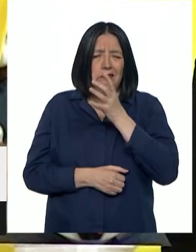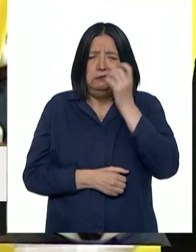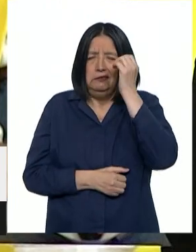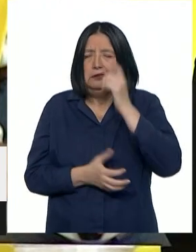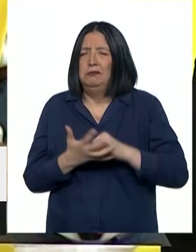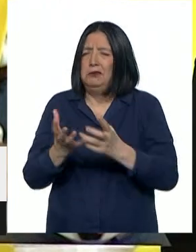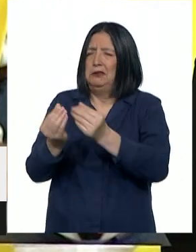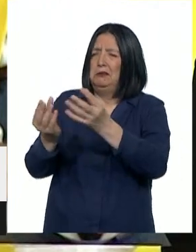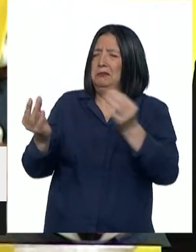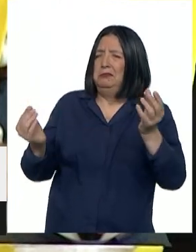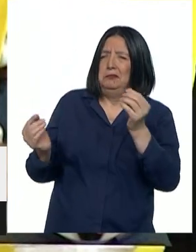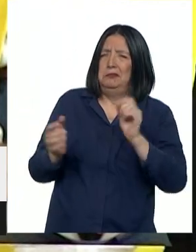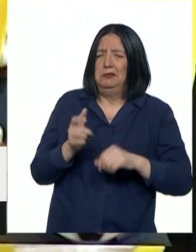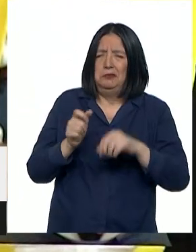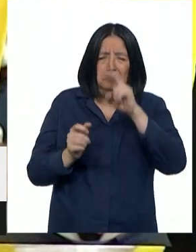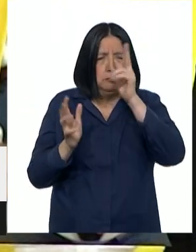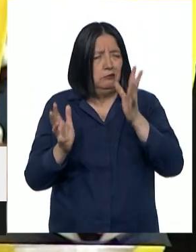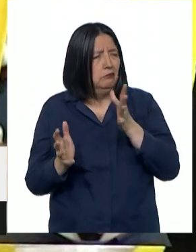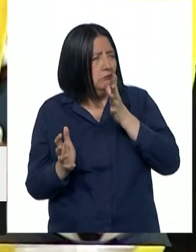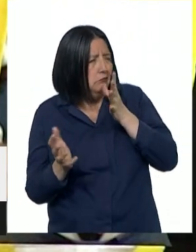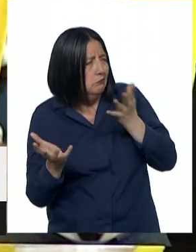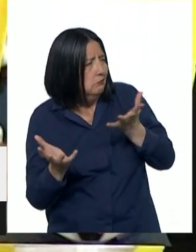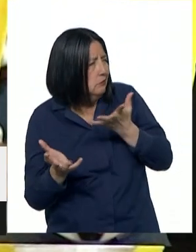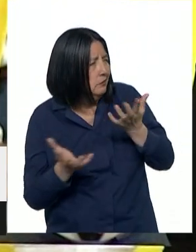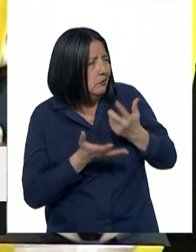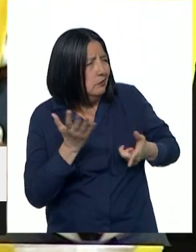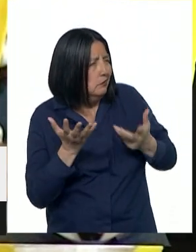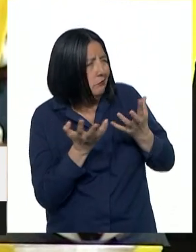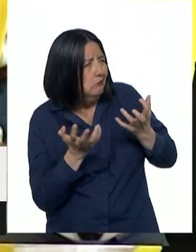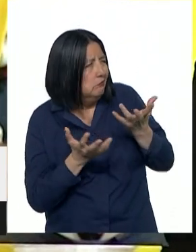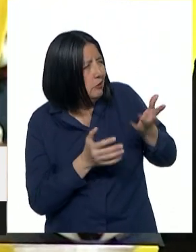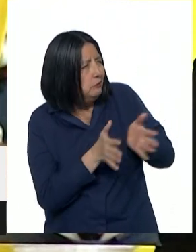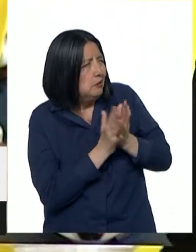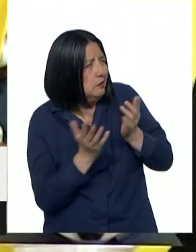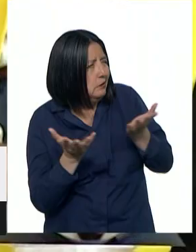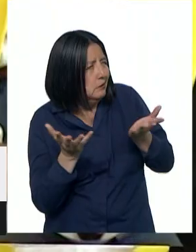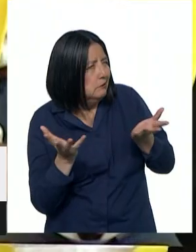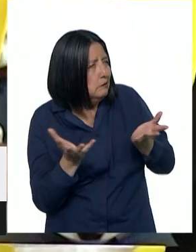para la gran mayoría de peruanas y peruanos.